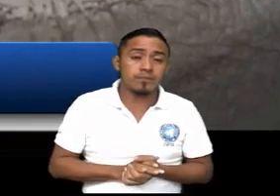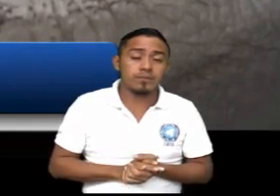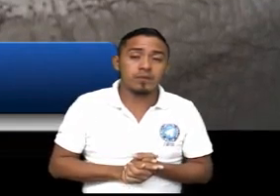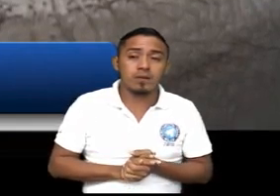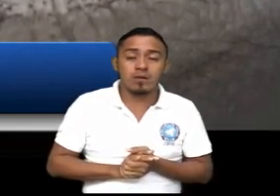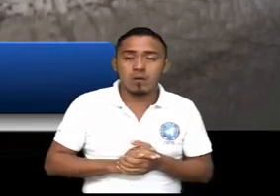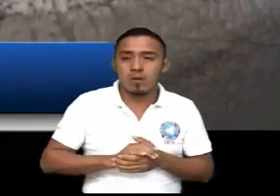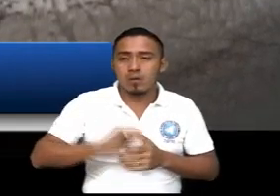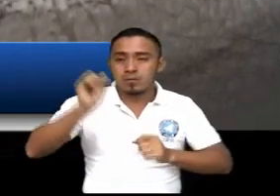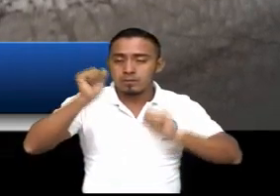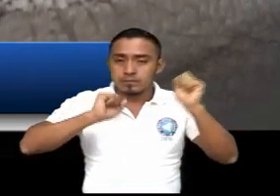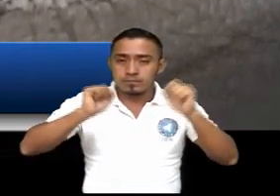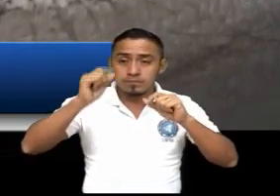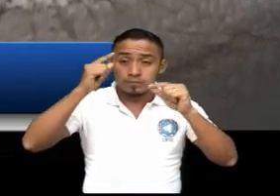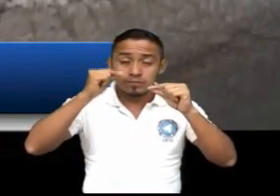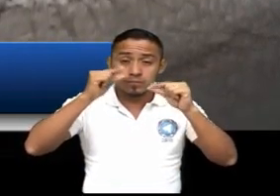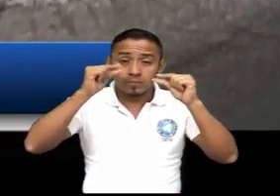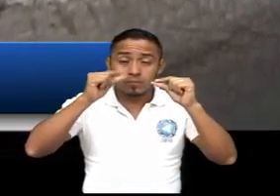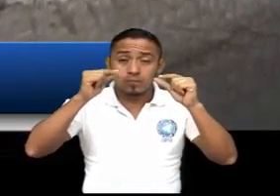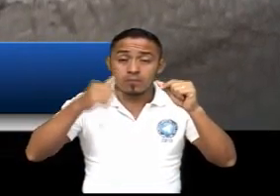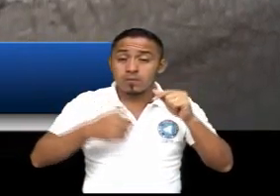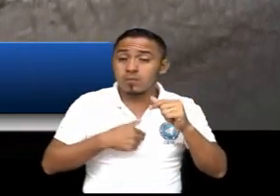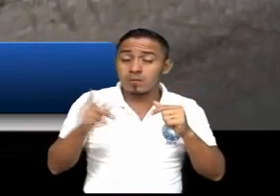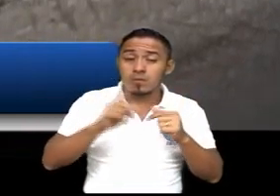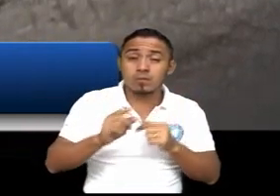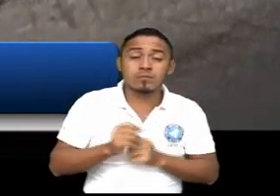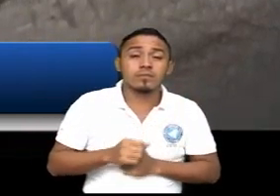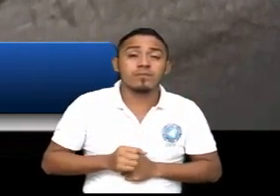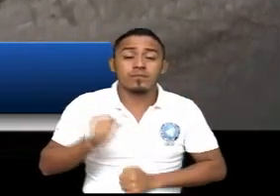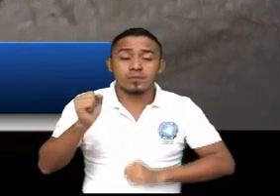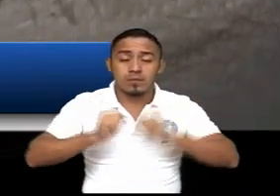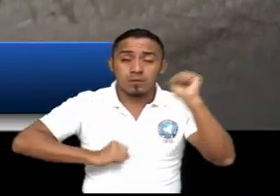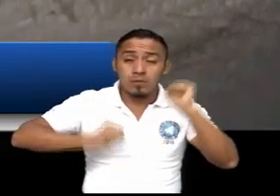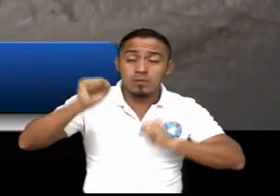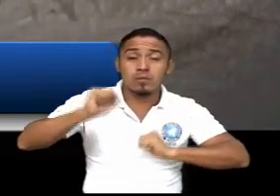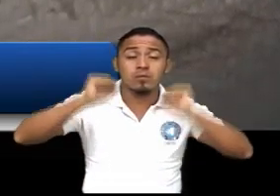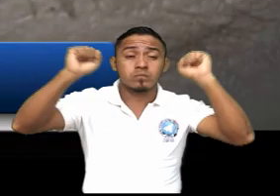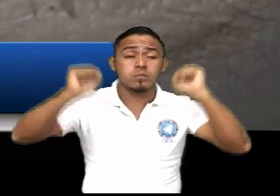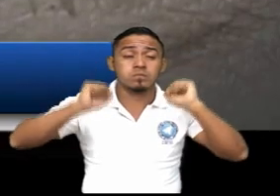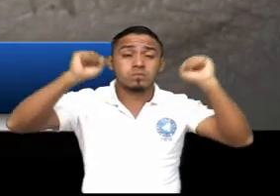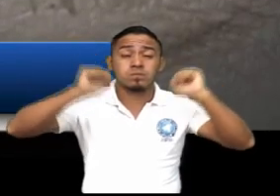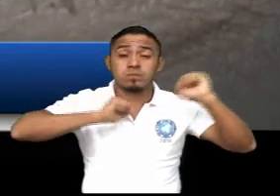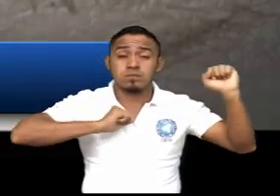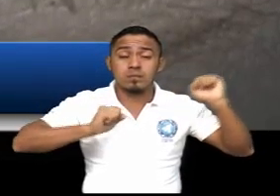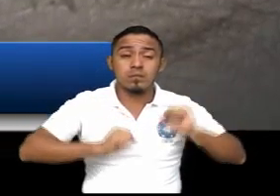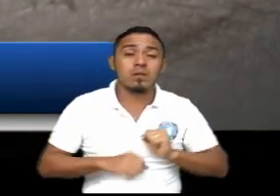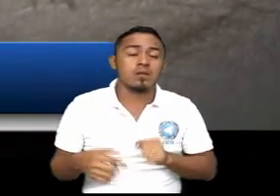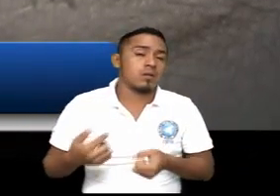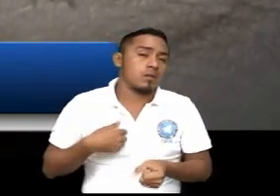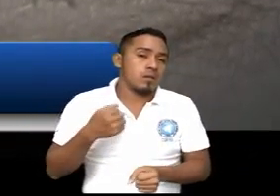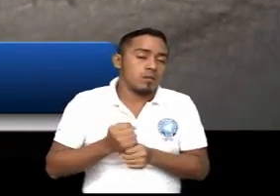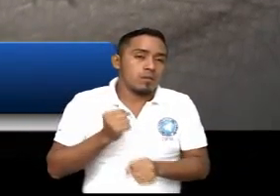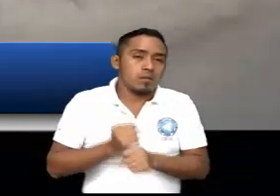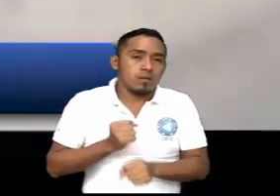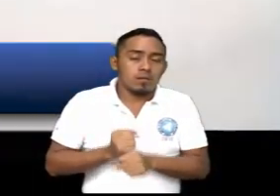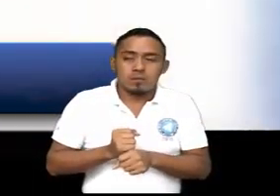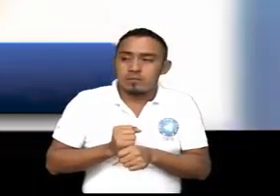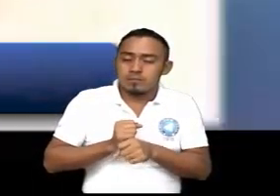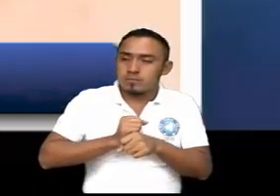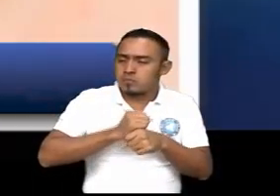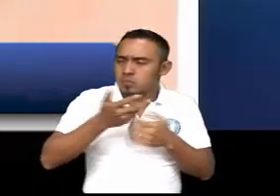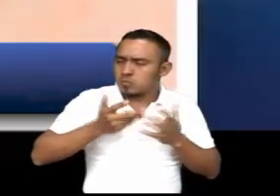más que todo son ejercicios para nosotros mantenernos en forma. Uh-huh. Sí, porque en nuestros ojos son, sí, hay nervios y